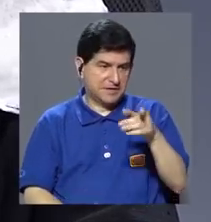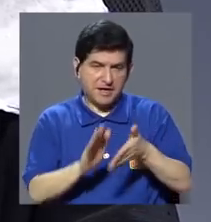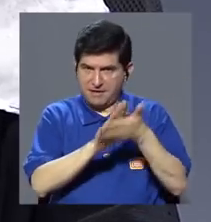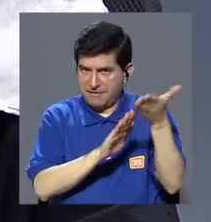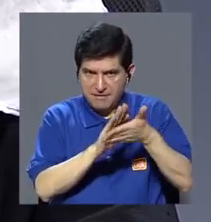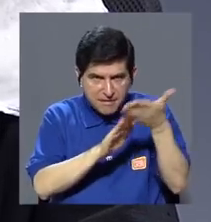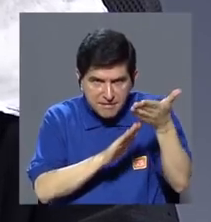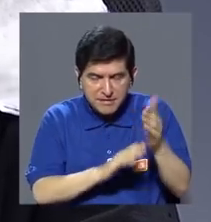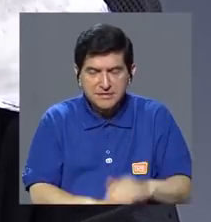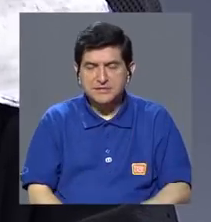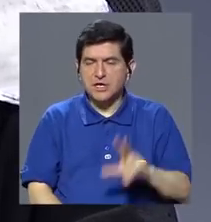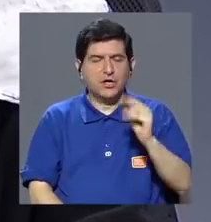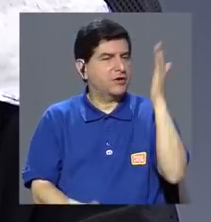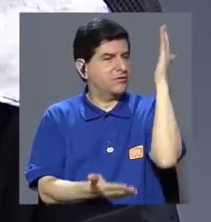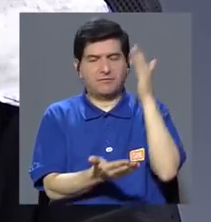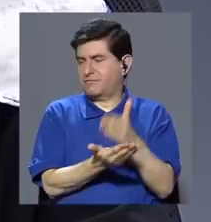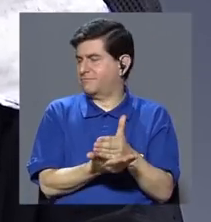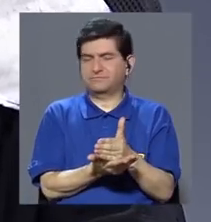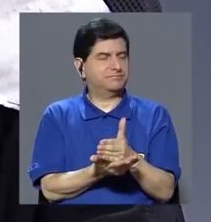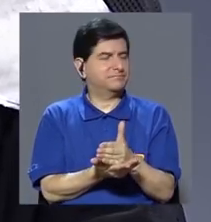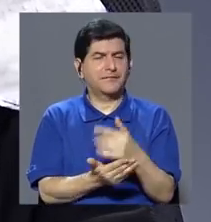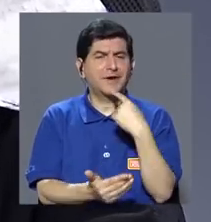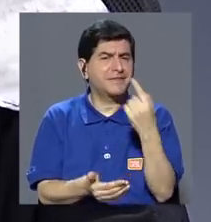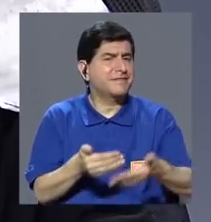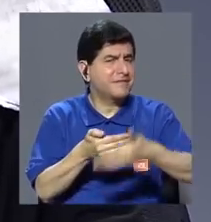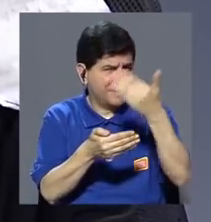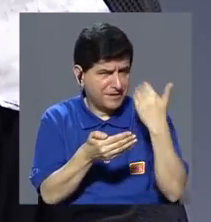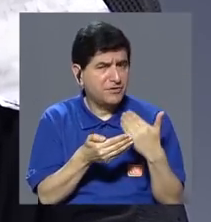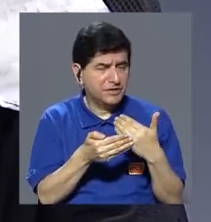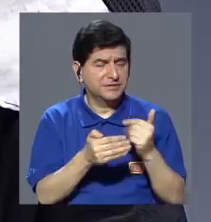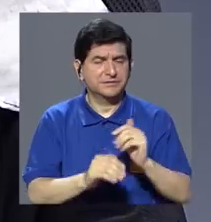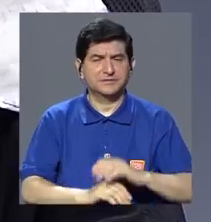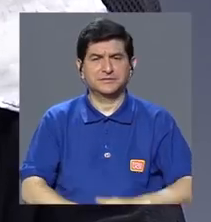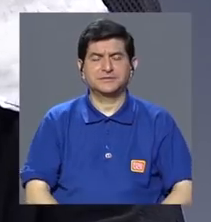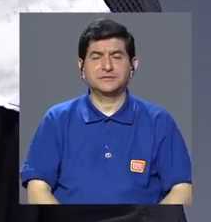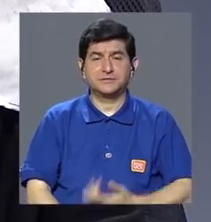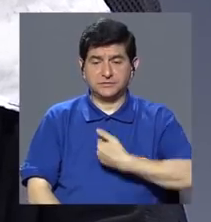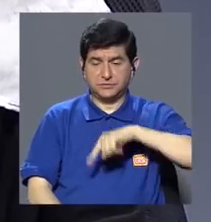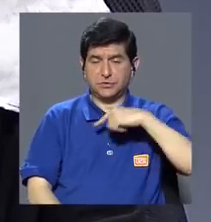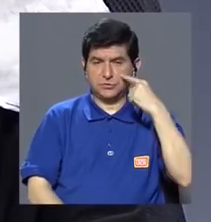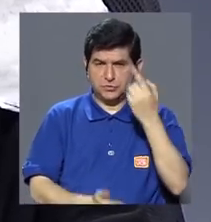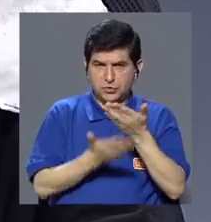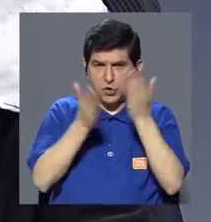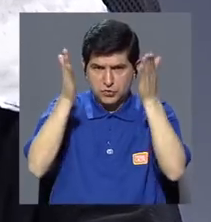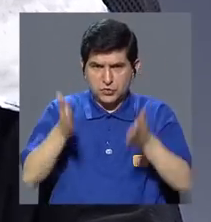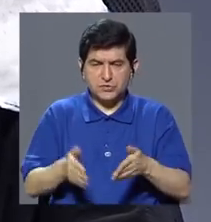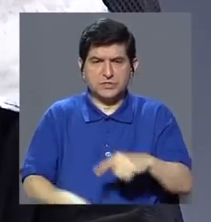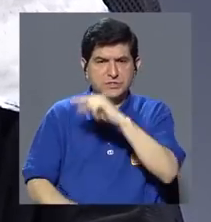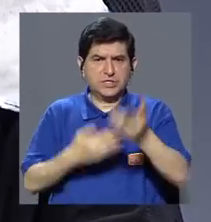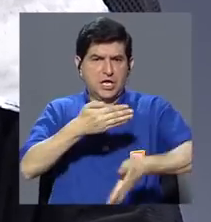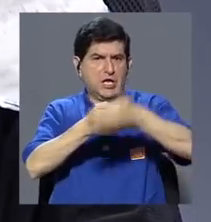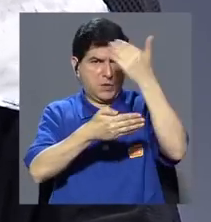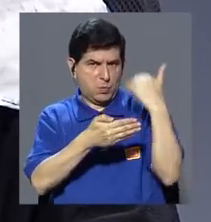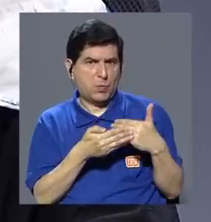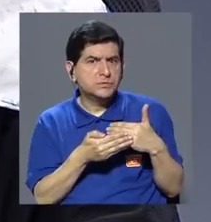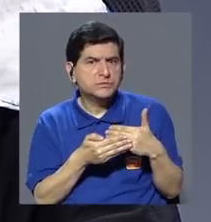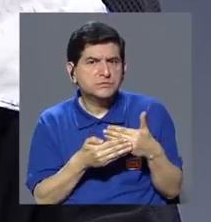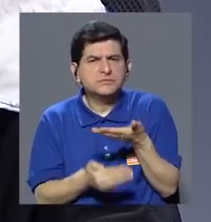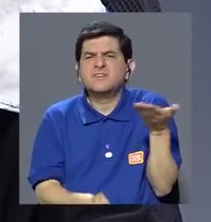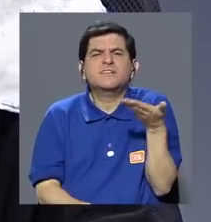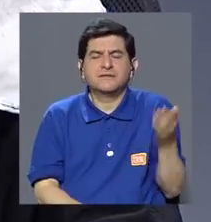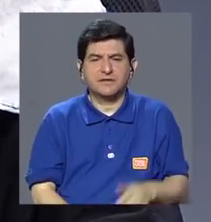no van a descansar como vos mencionaste fuimos testigos la semana pasada de